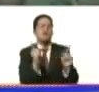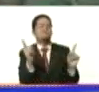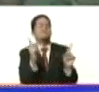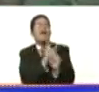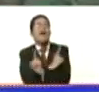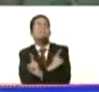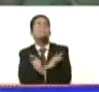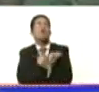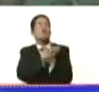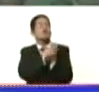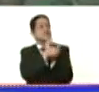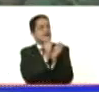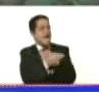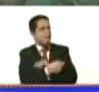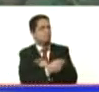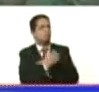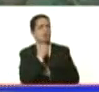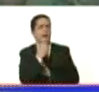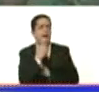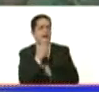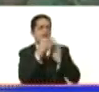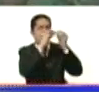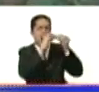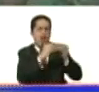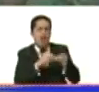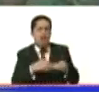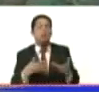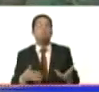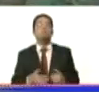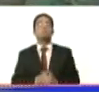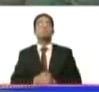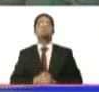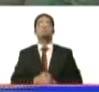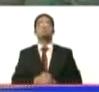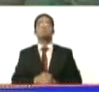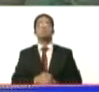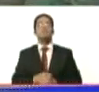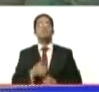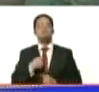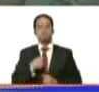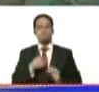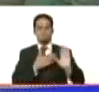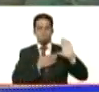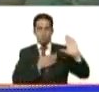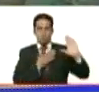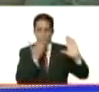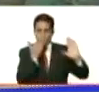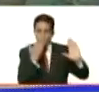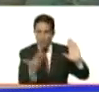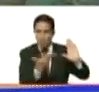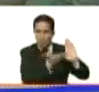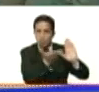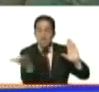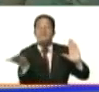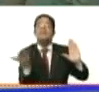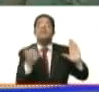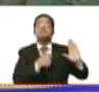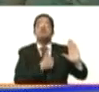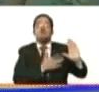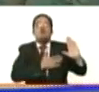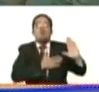grandes cambios a los poderes públicos. Y yo les juro ante ustedes hoy 4 de febrero que voy a